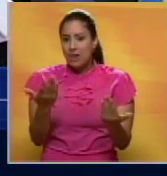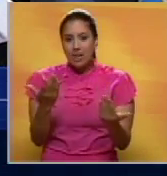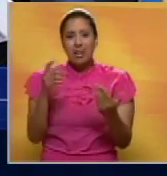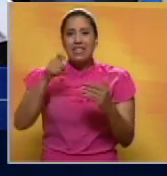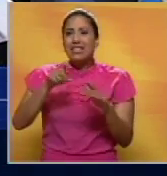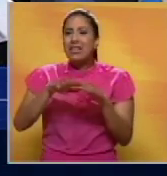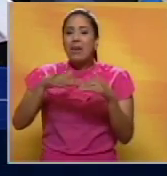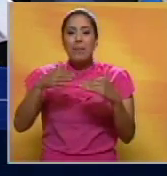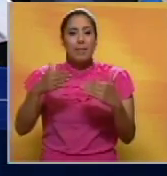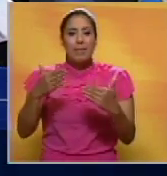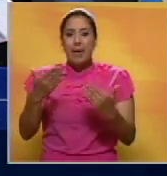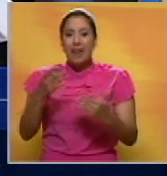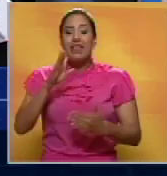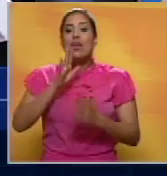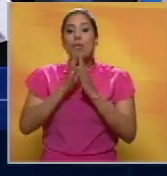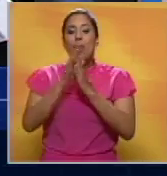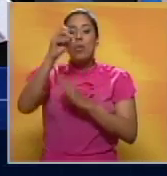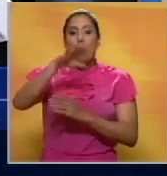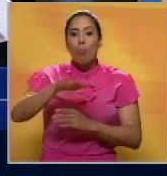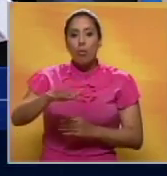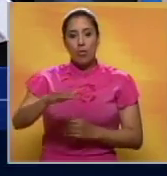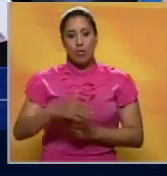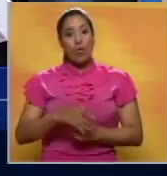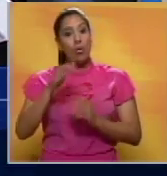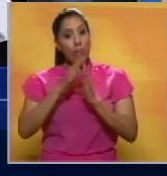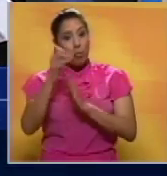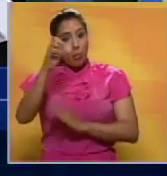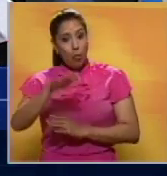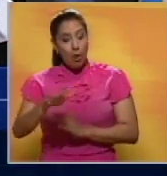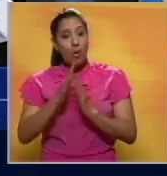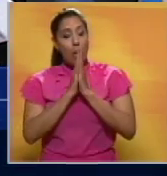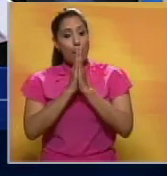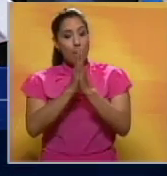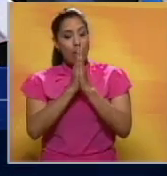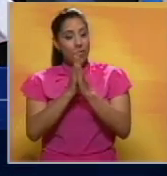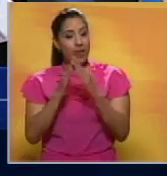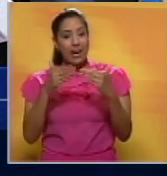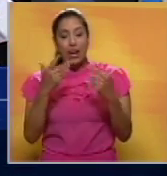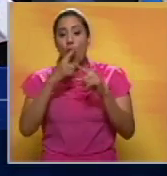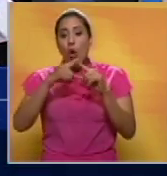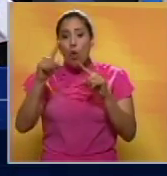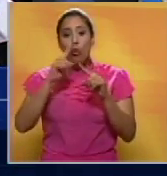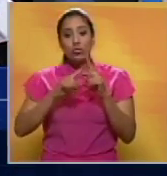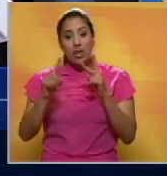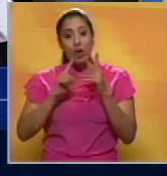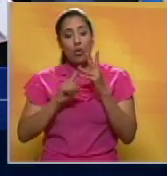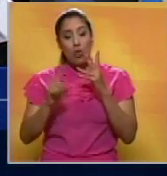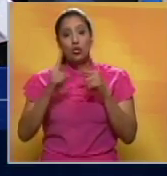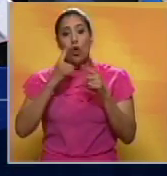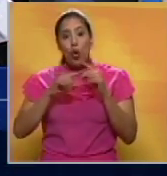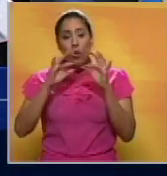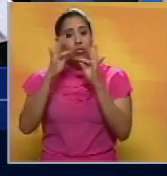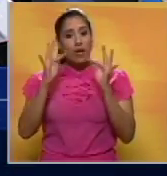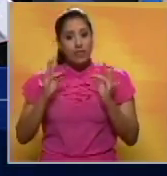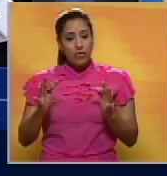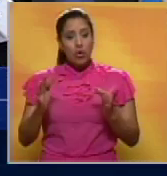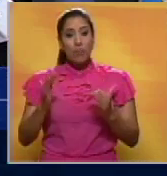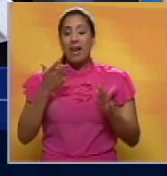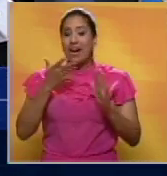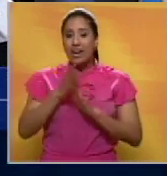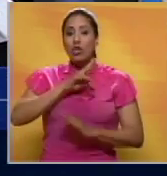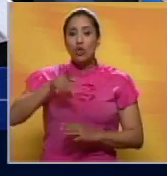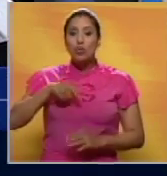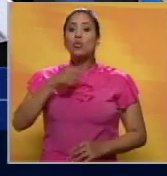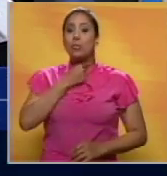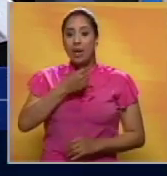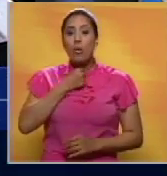fundamental necesario que pide el pueblo, que el pueblo pide otras cosas, otros aspectos con los cuales